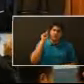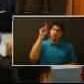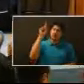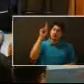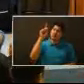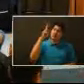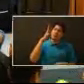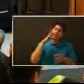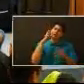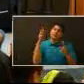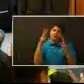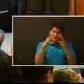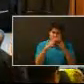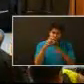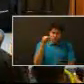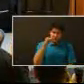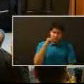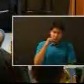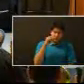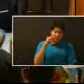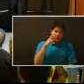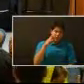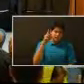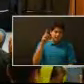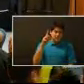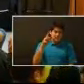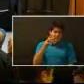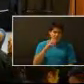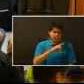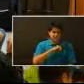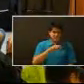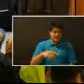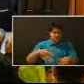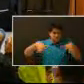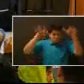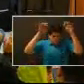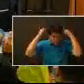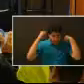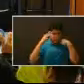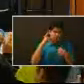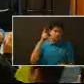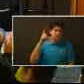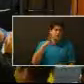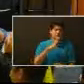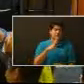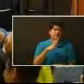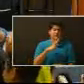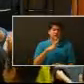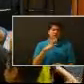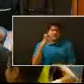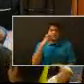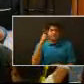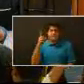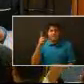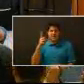Padre bendito, y que están cubiertos, Señor, que tienen, Padre